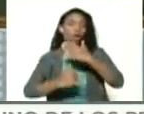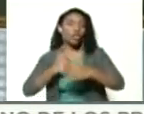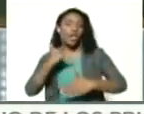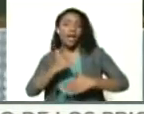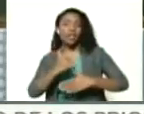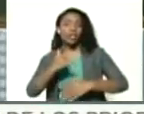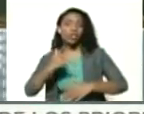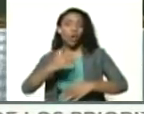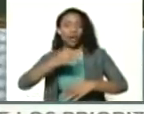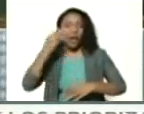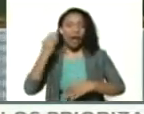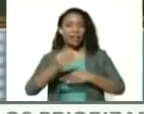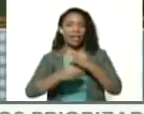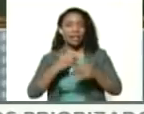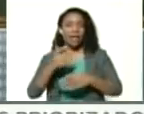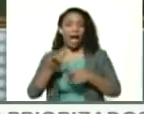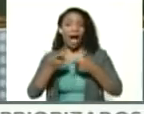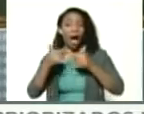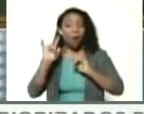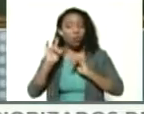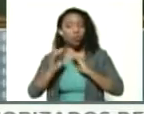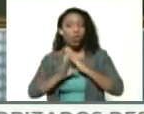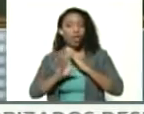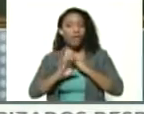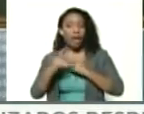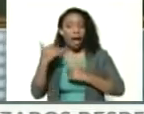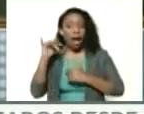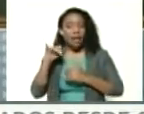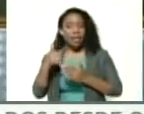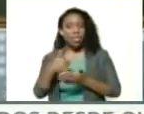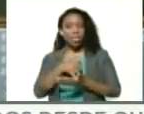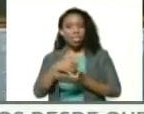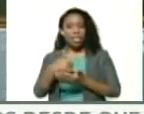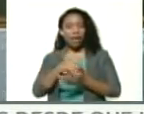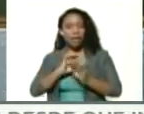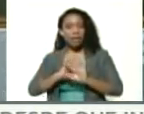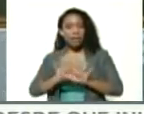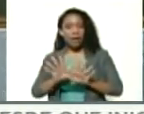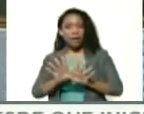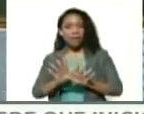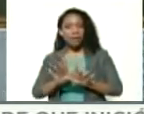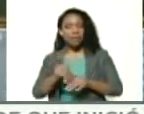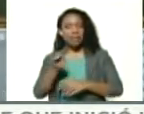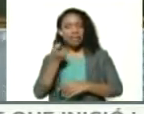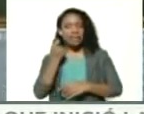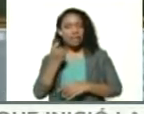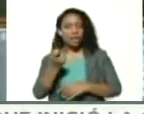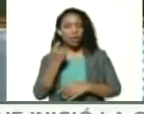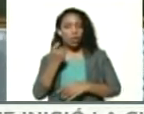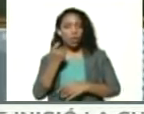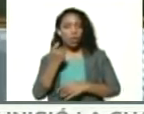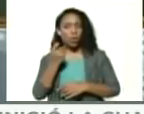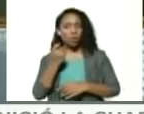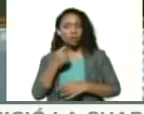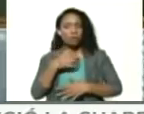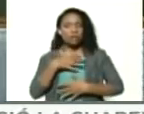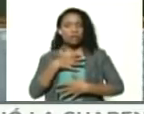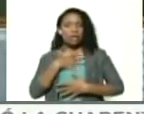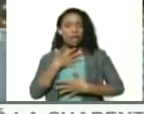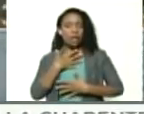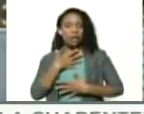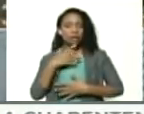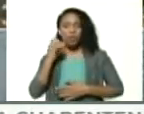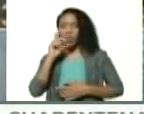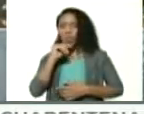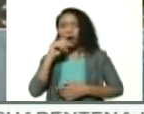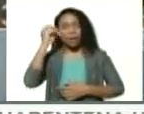de cámara que aún tenemos por ahí, aunque debilitada ya, sin ningún aliento y sin ninguna